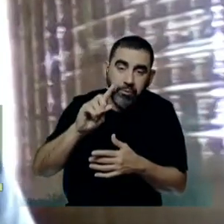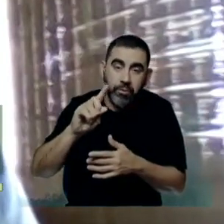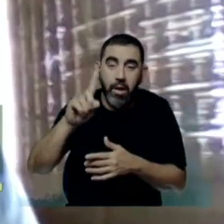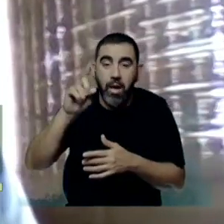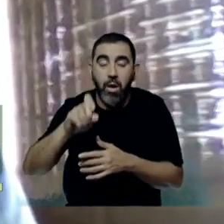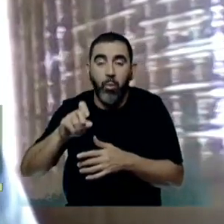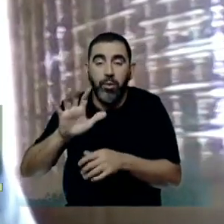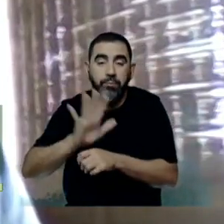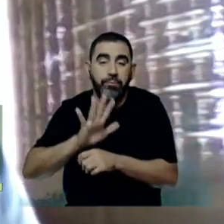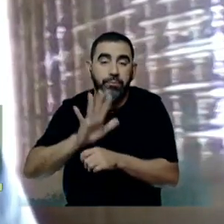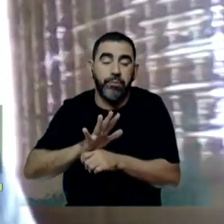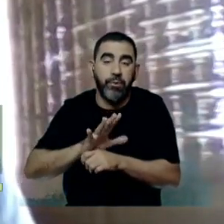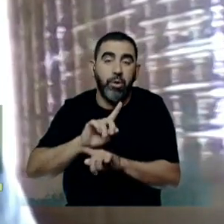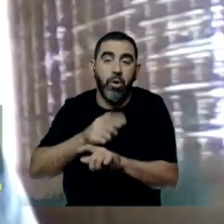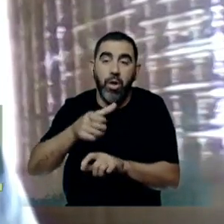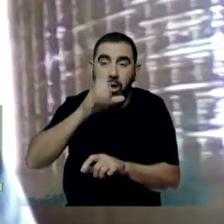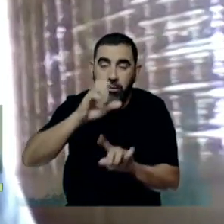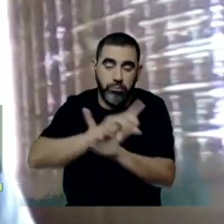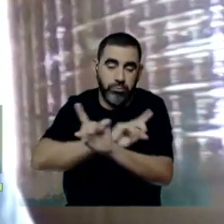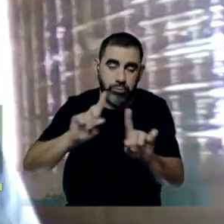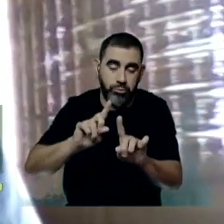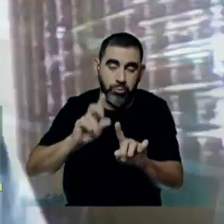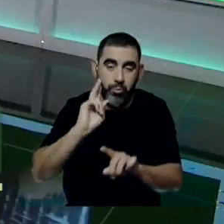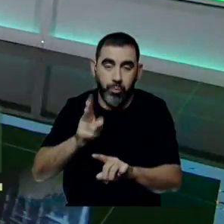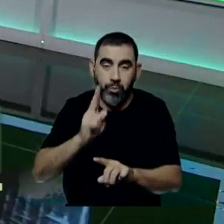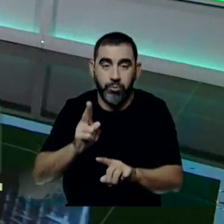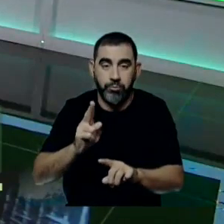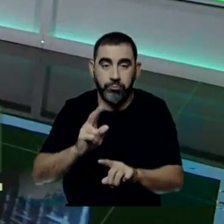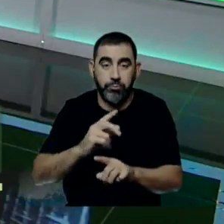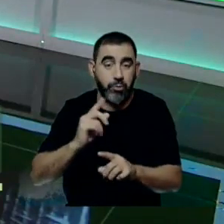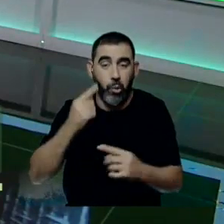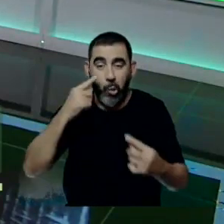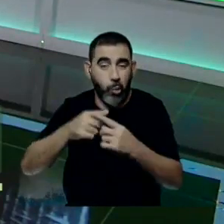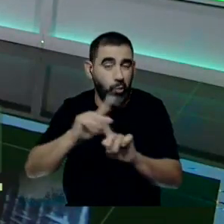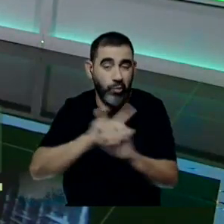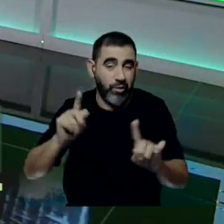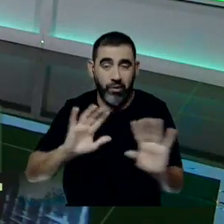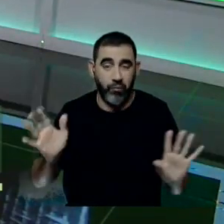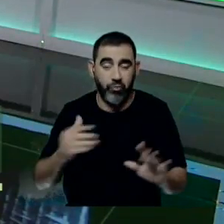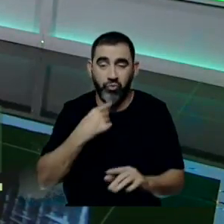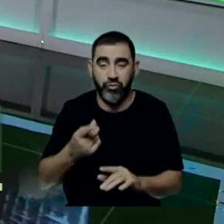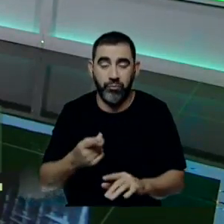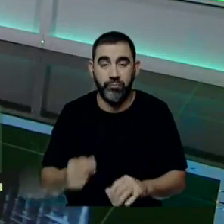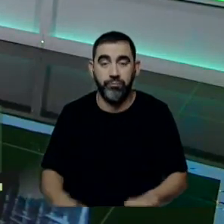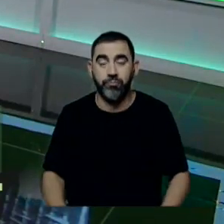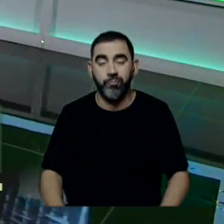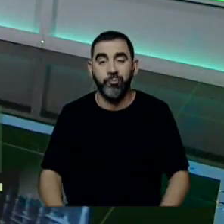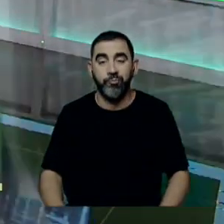generando agua no potable. Con lo cual no cumple la función para la que se dice que la van a hacer, que es potabilizar